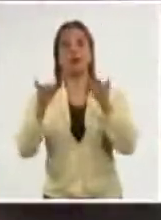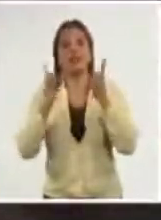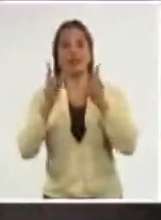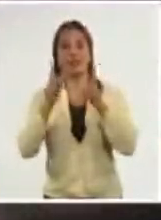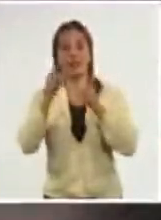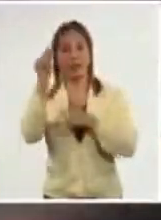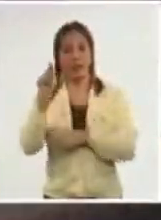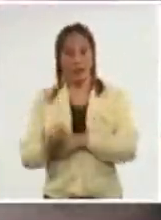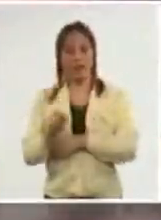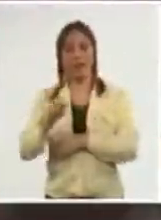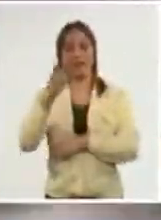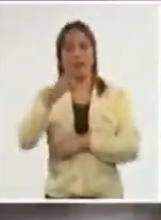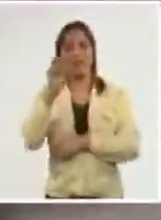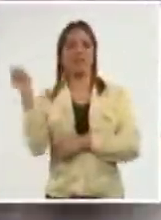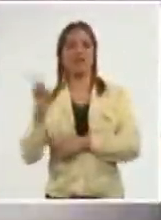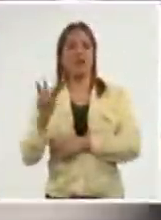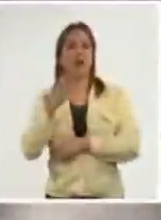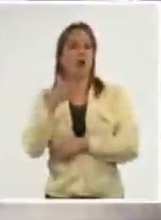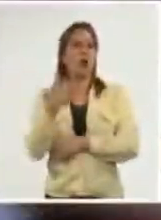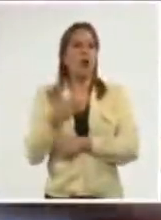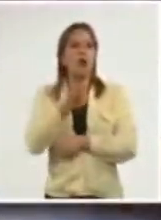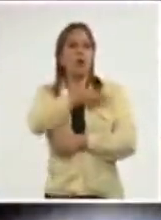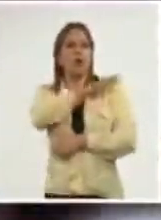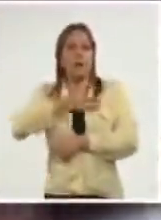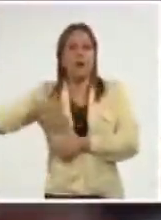pueblo hacia el rescate de su verdadero